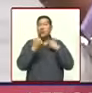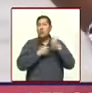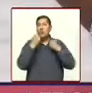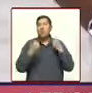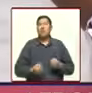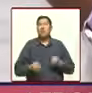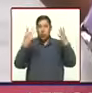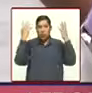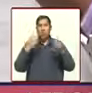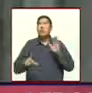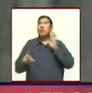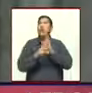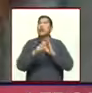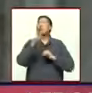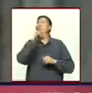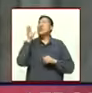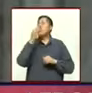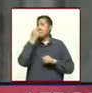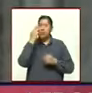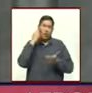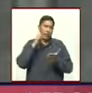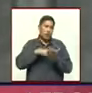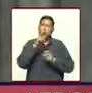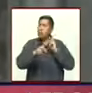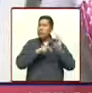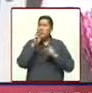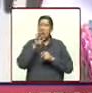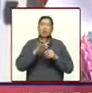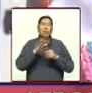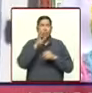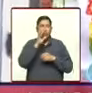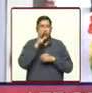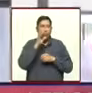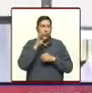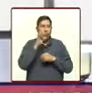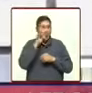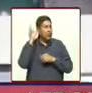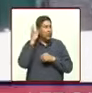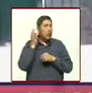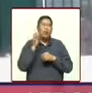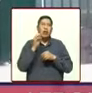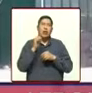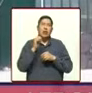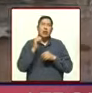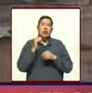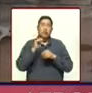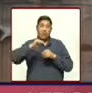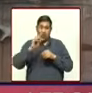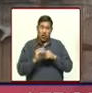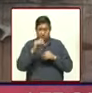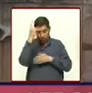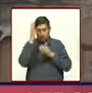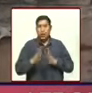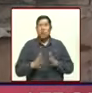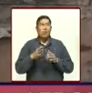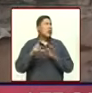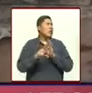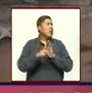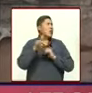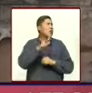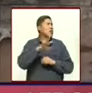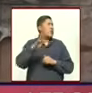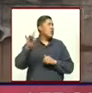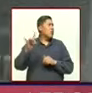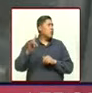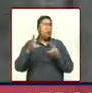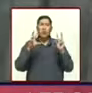Ya pasamos por eso, la ley 200, por ejemplo, que nos reconoce como pueblo afroboliviano, y la 348, que, bueno, rompe con